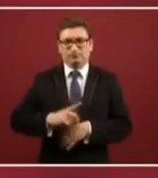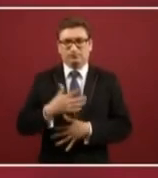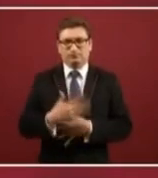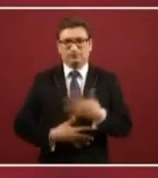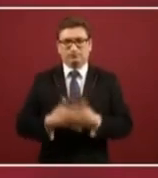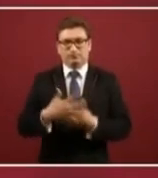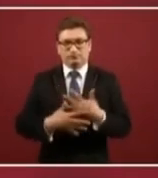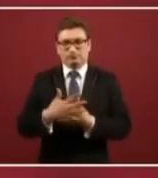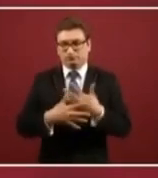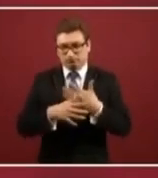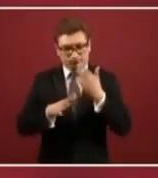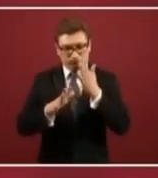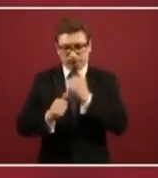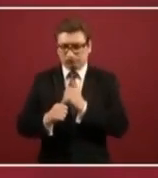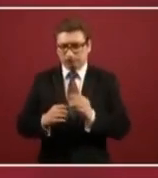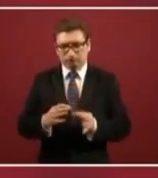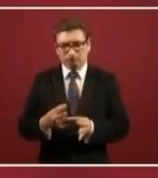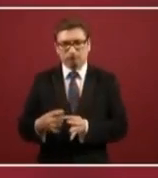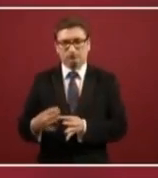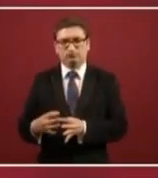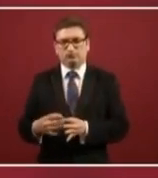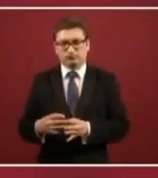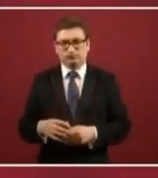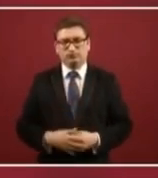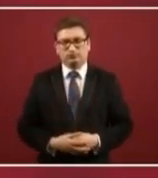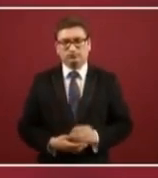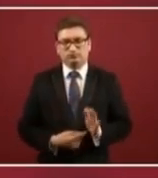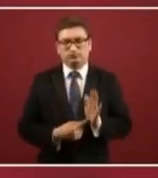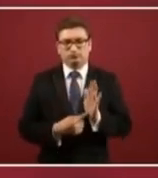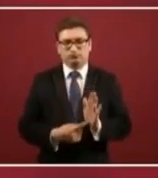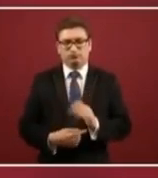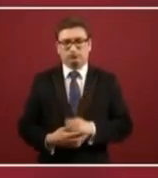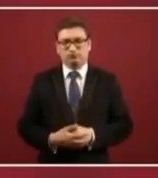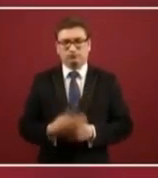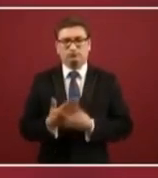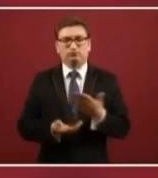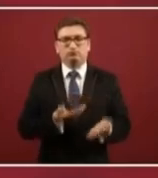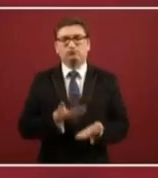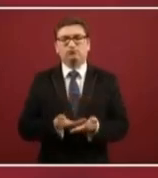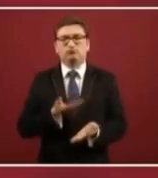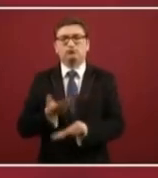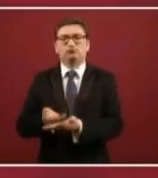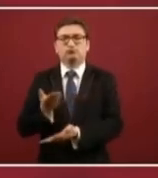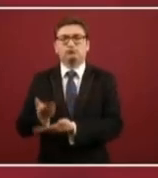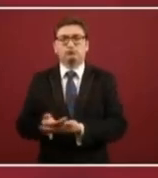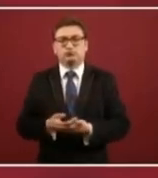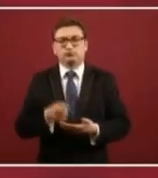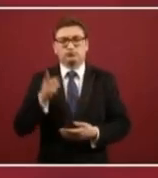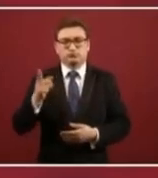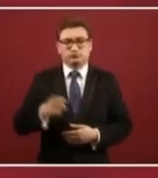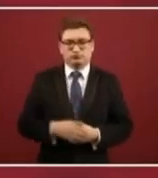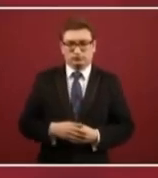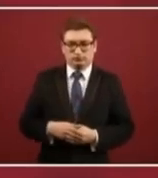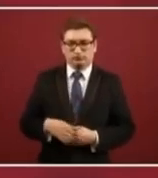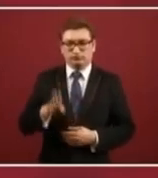cierra ya la presentación de propuestas en California.